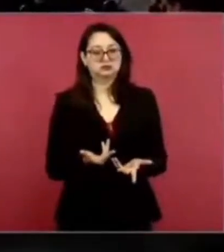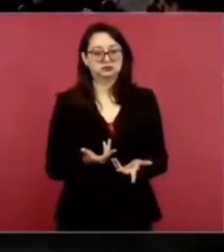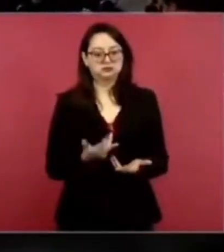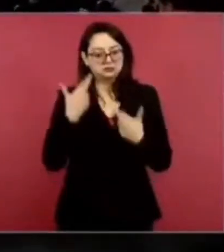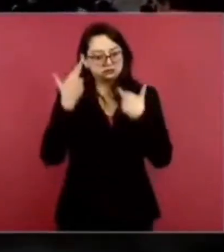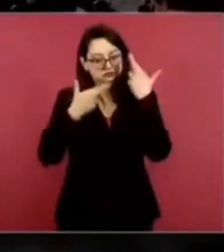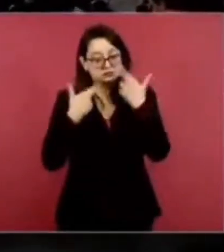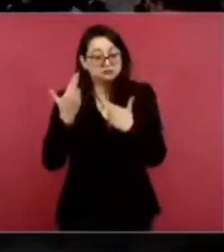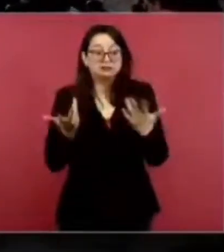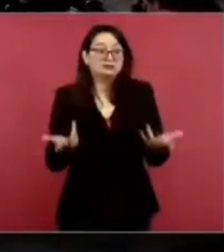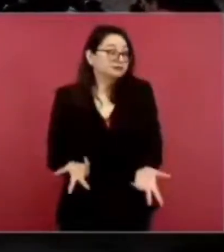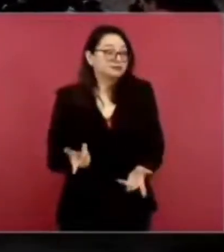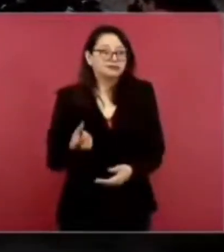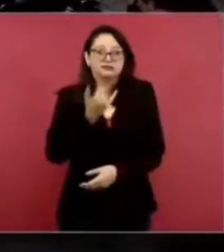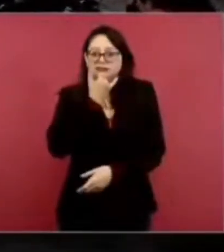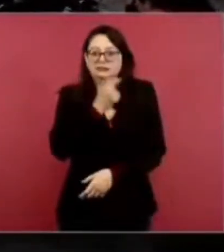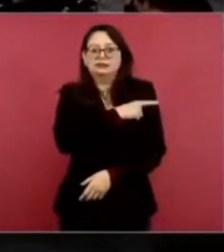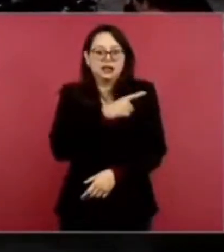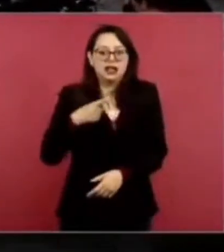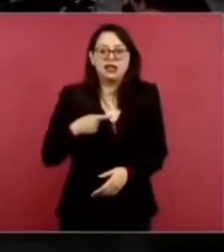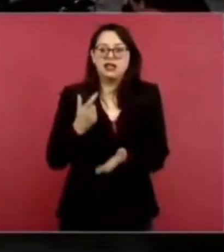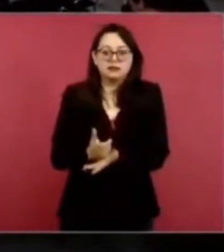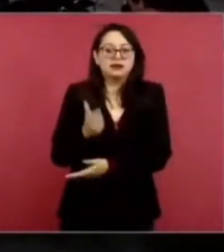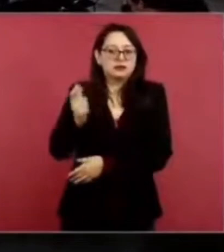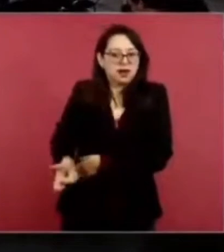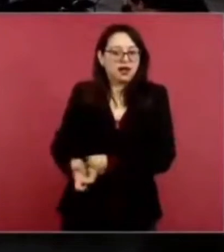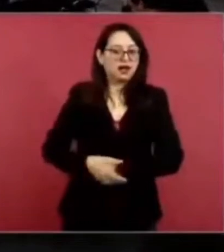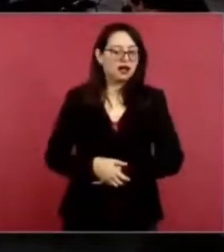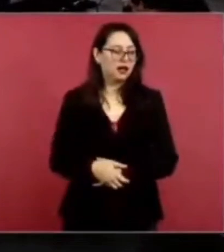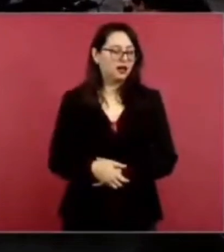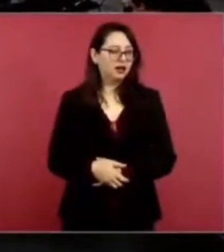de Ricardo Salinas